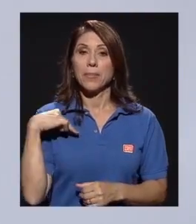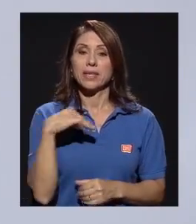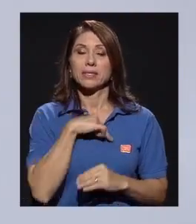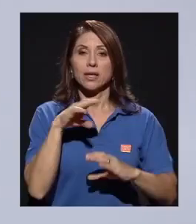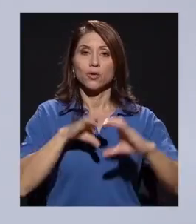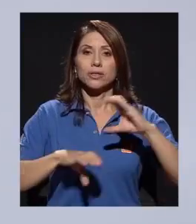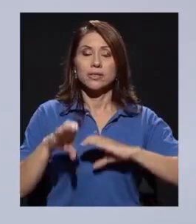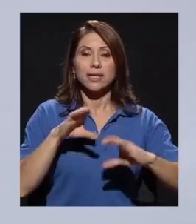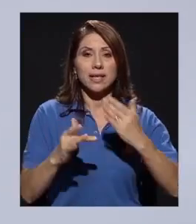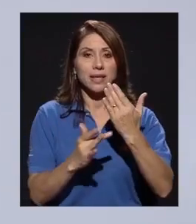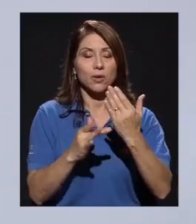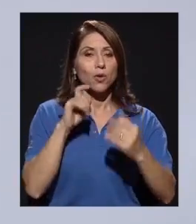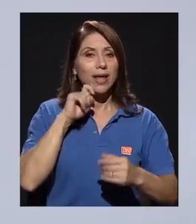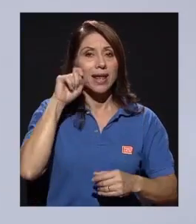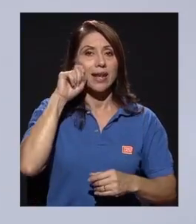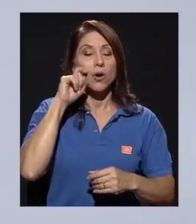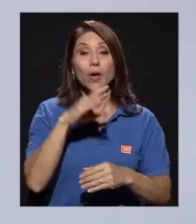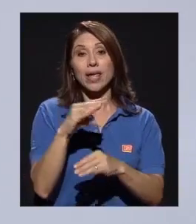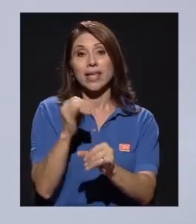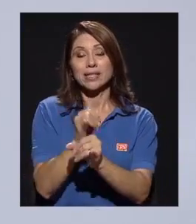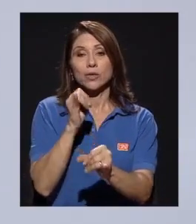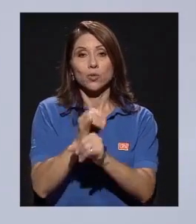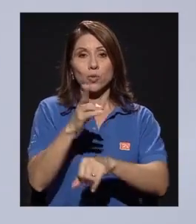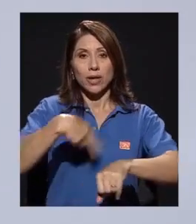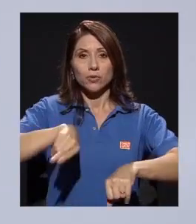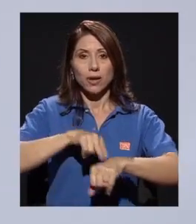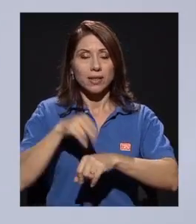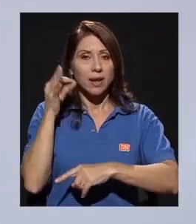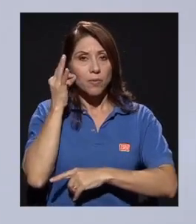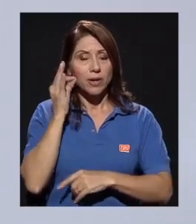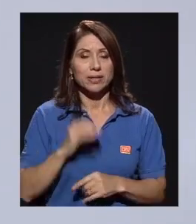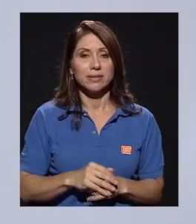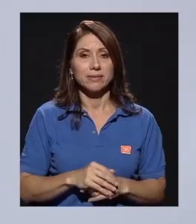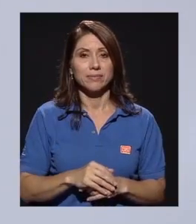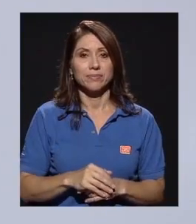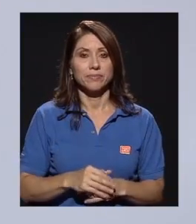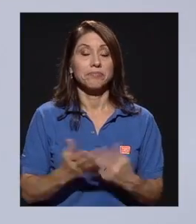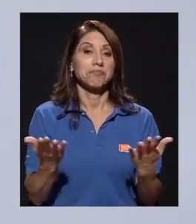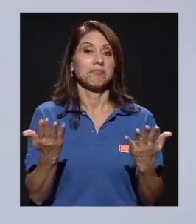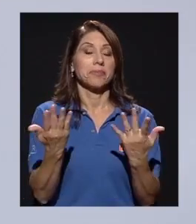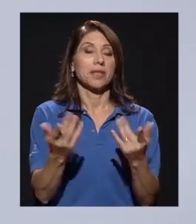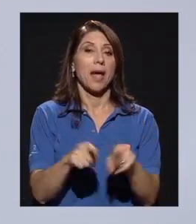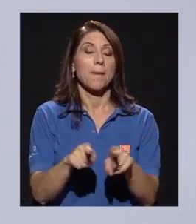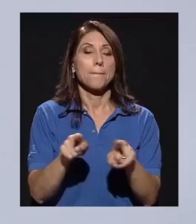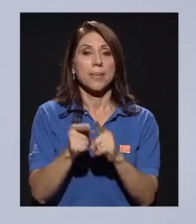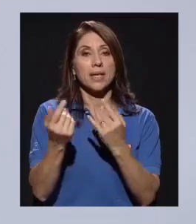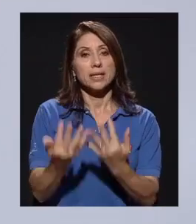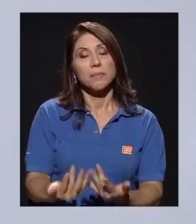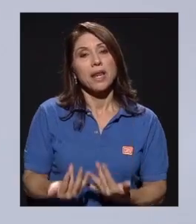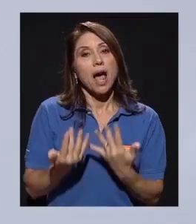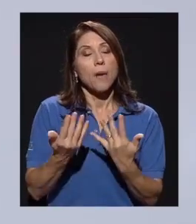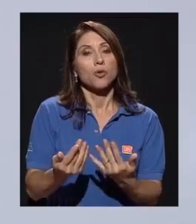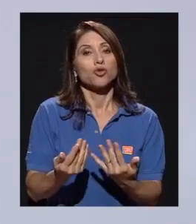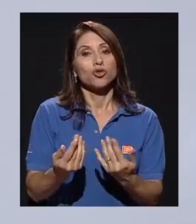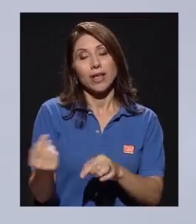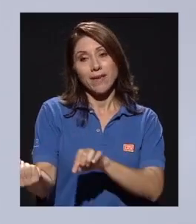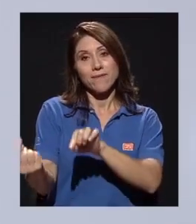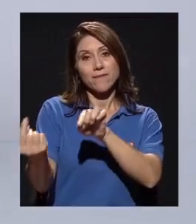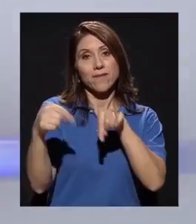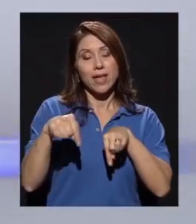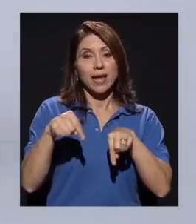ciencia tecnología y género y el Instituto Nacional de las mujeres e entonces esperamos también visitantes